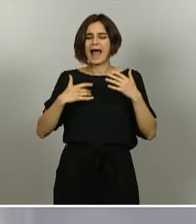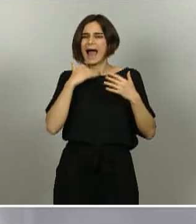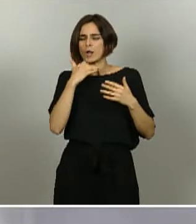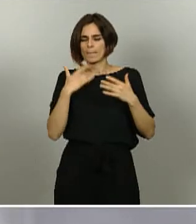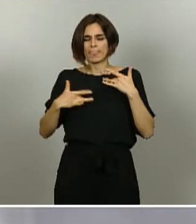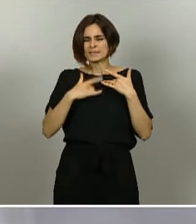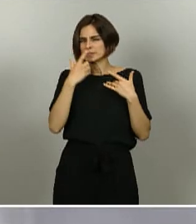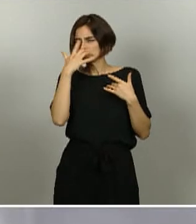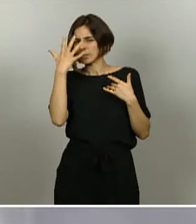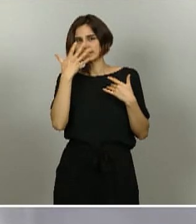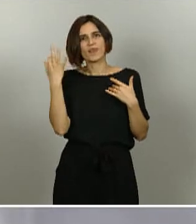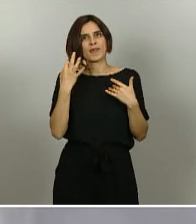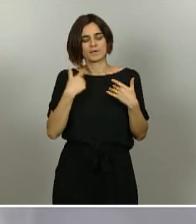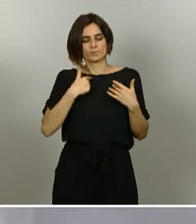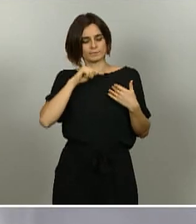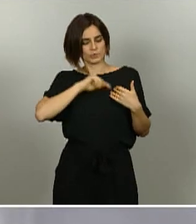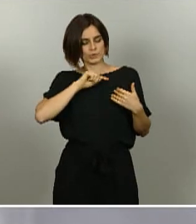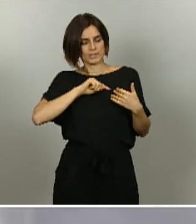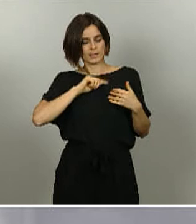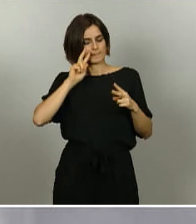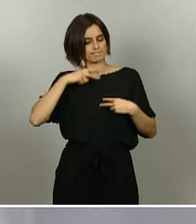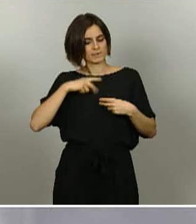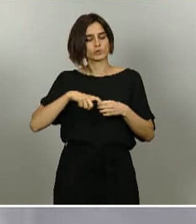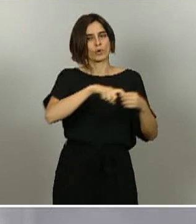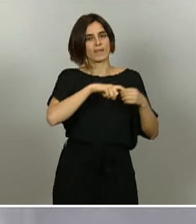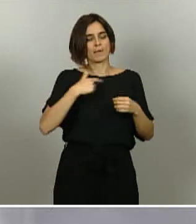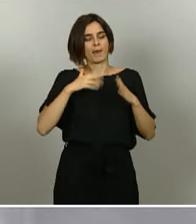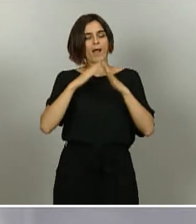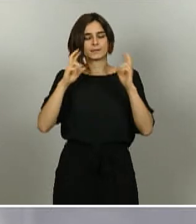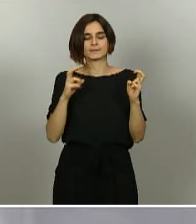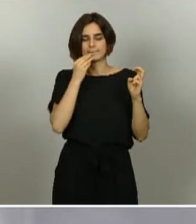también de 4. ¿Qué pasa con Cataluña, que sigue sin tener datos desagregados?